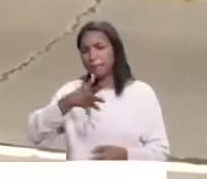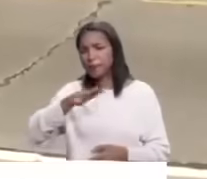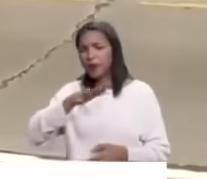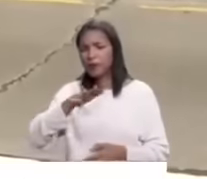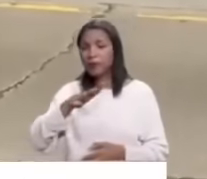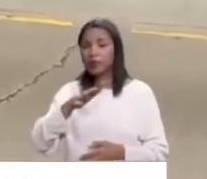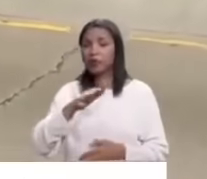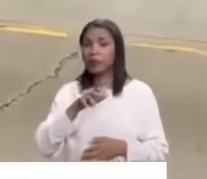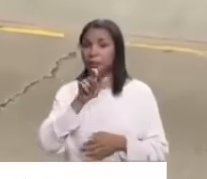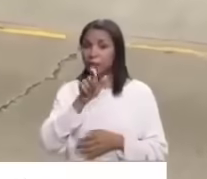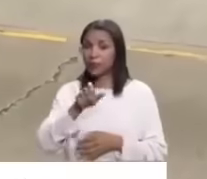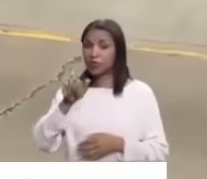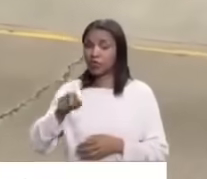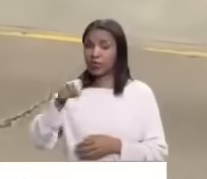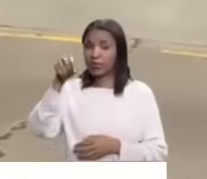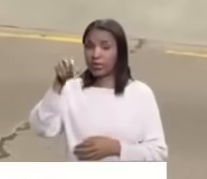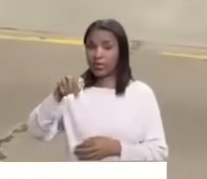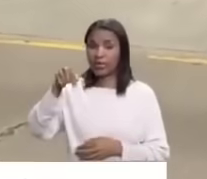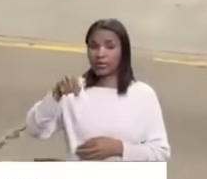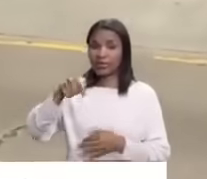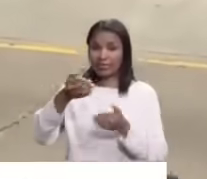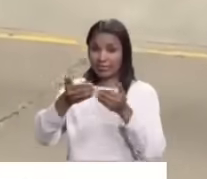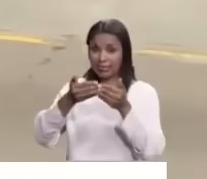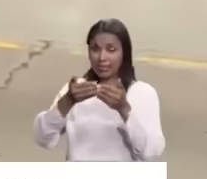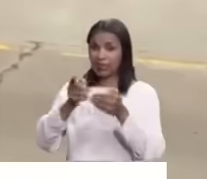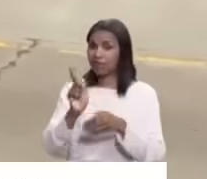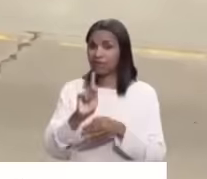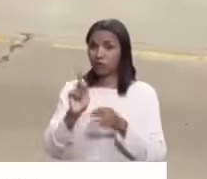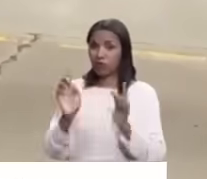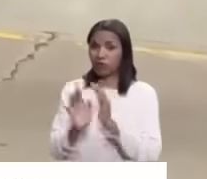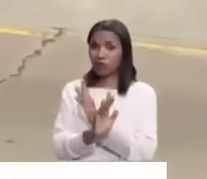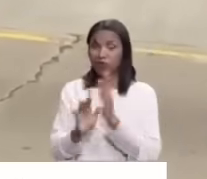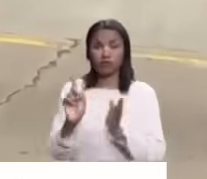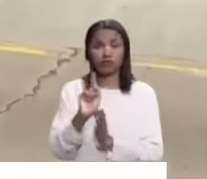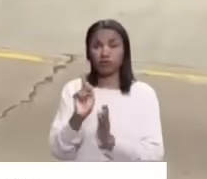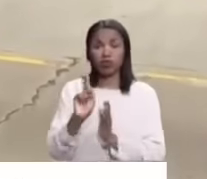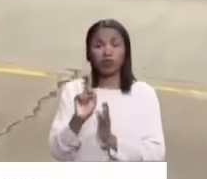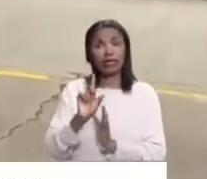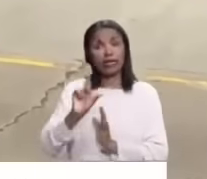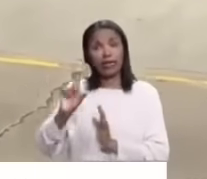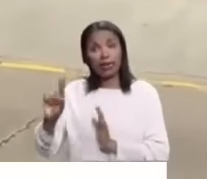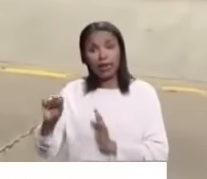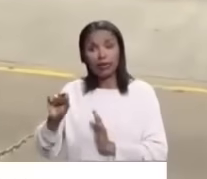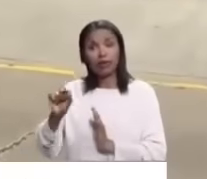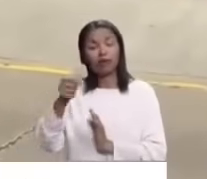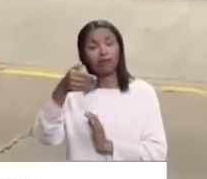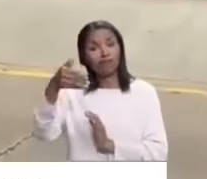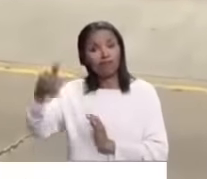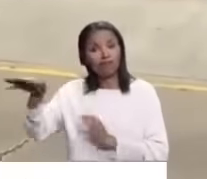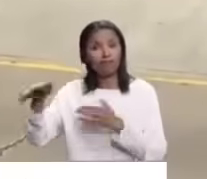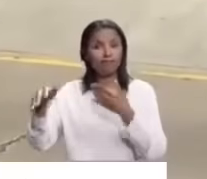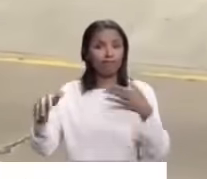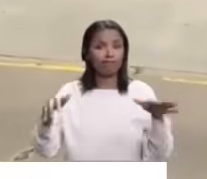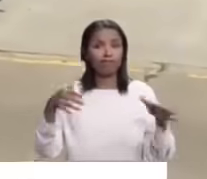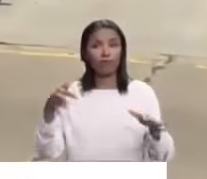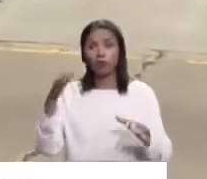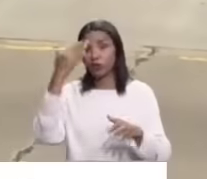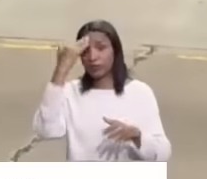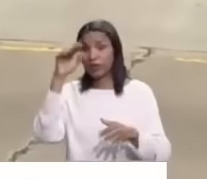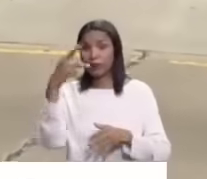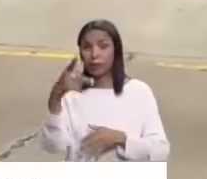área por situaciones de seguridad, a indicar que se encuentran fuerzas especiales,